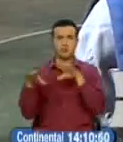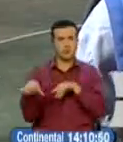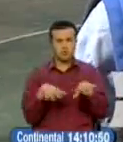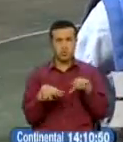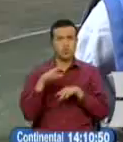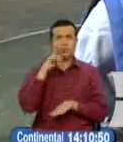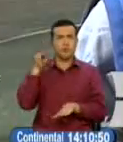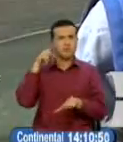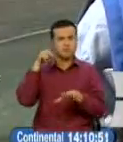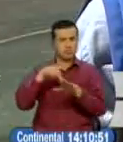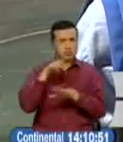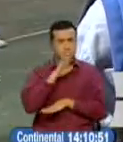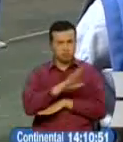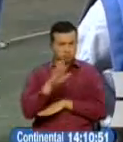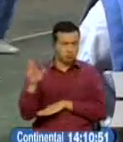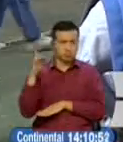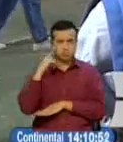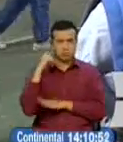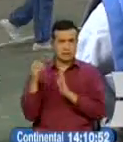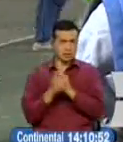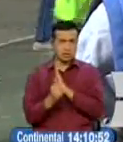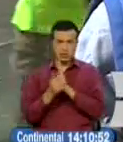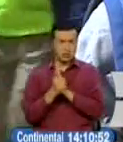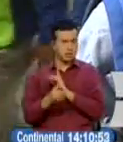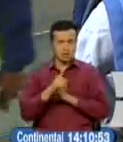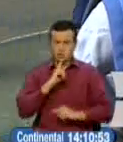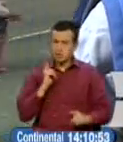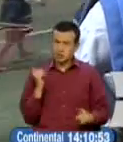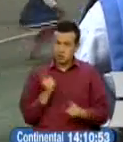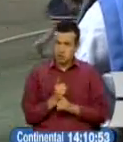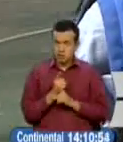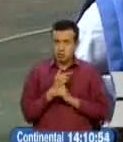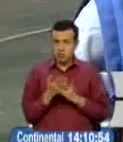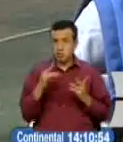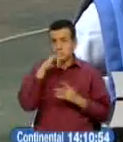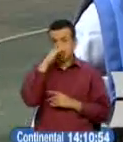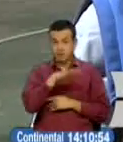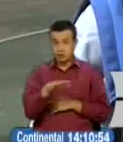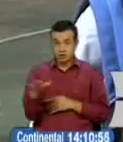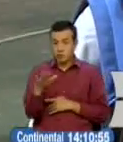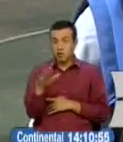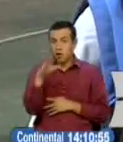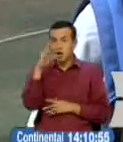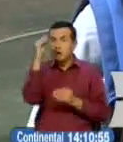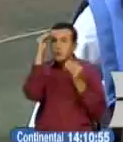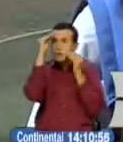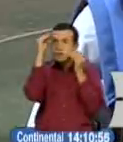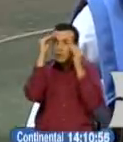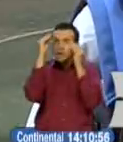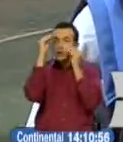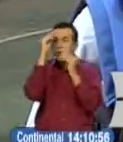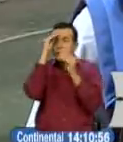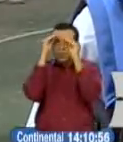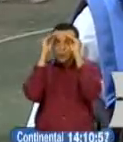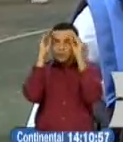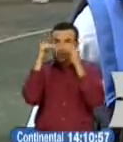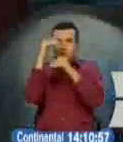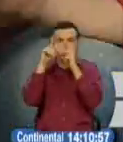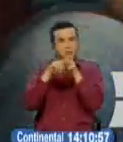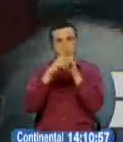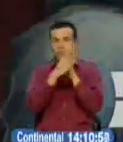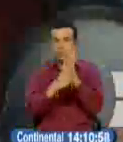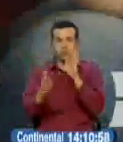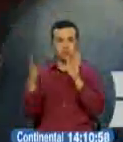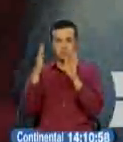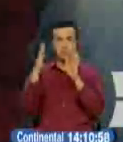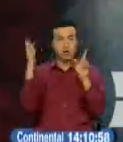educadoras profesionales que están capacitadas justamente para que los niños tengan una enseñanza y salgan listos para el inicial 1.